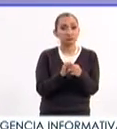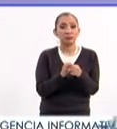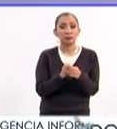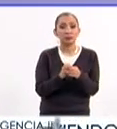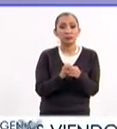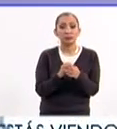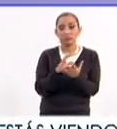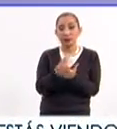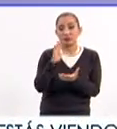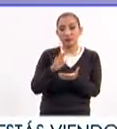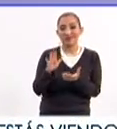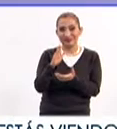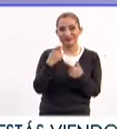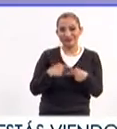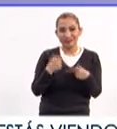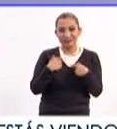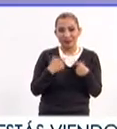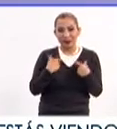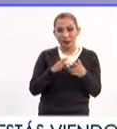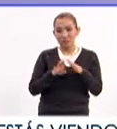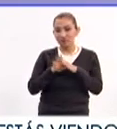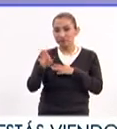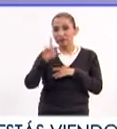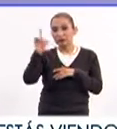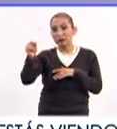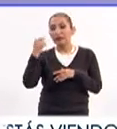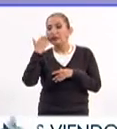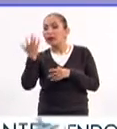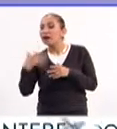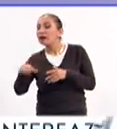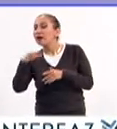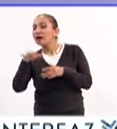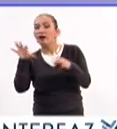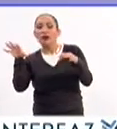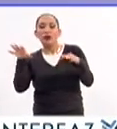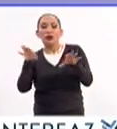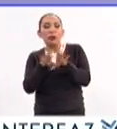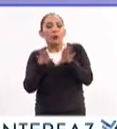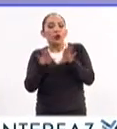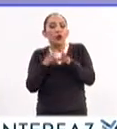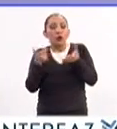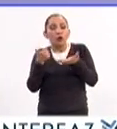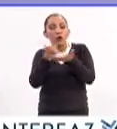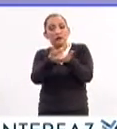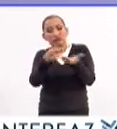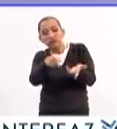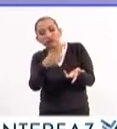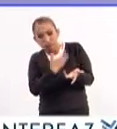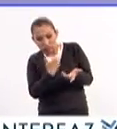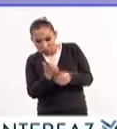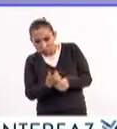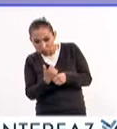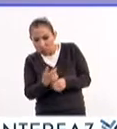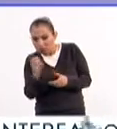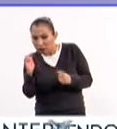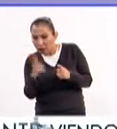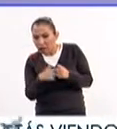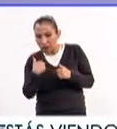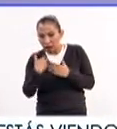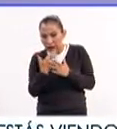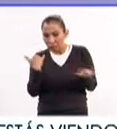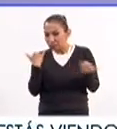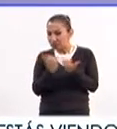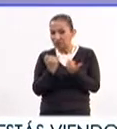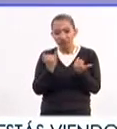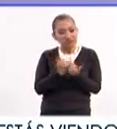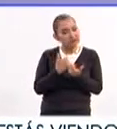La mayoría de las personas que migran buscan eso, dar como la mano a quienes están pasando por lo que ellos en su momento